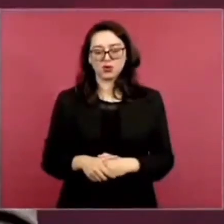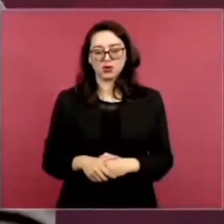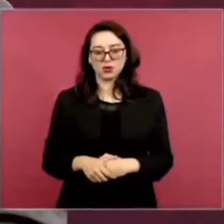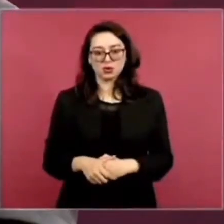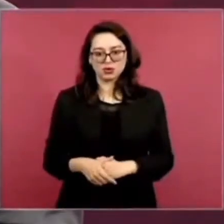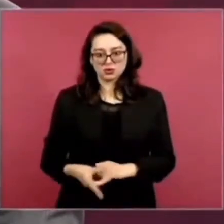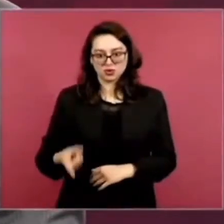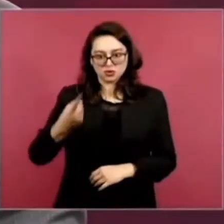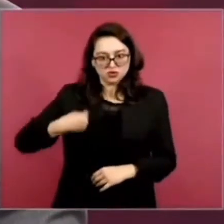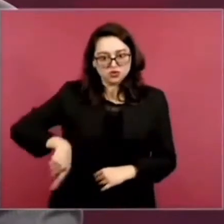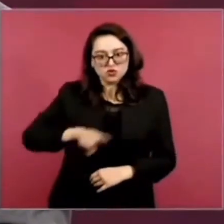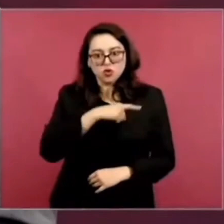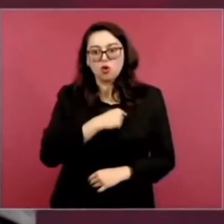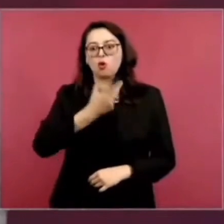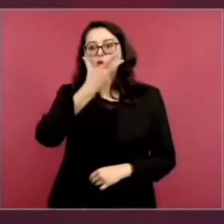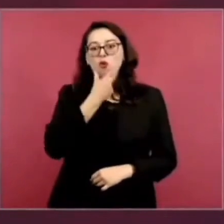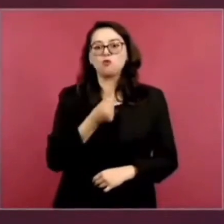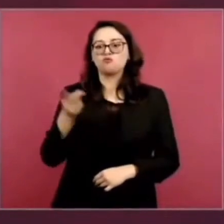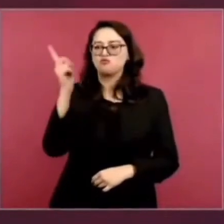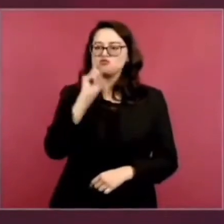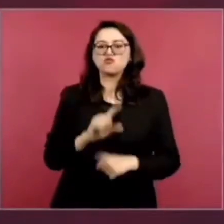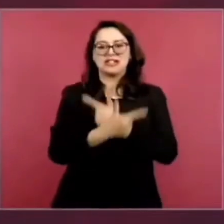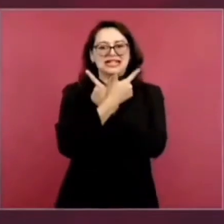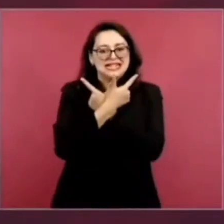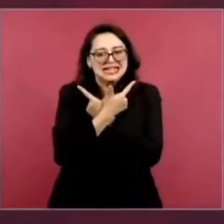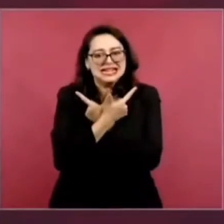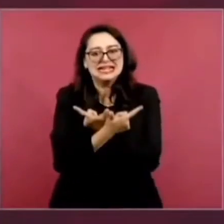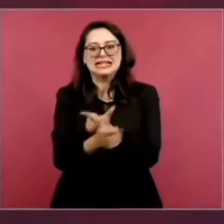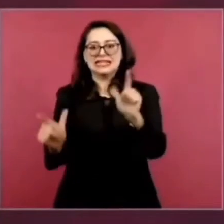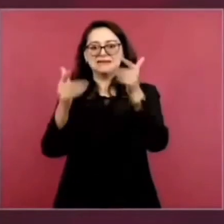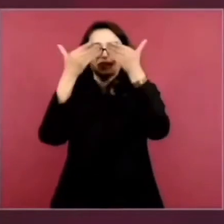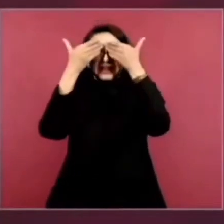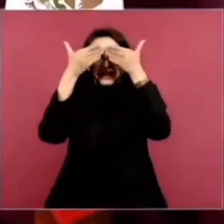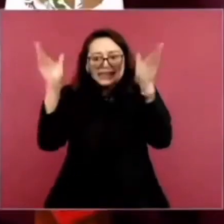actuemos como mujeres, hombres libres.